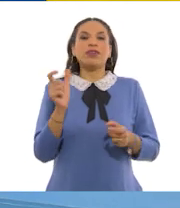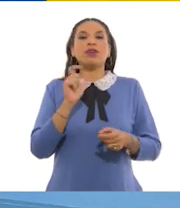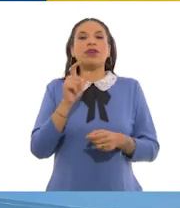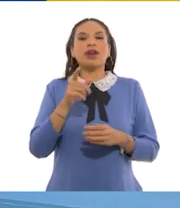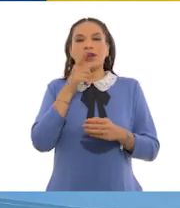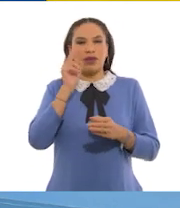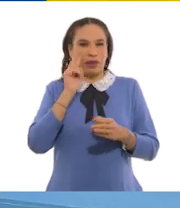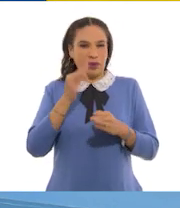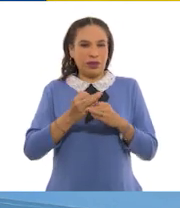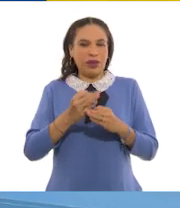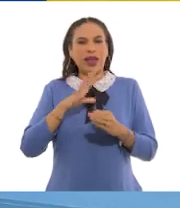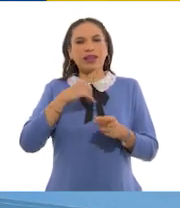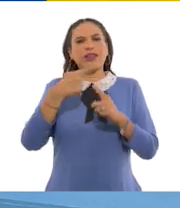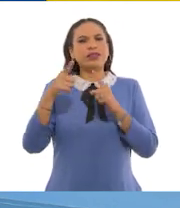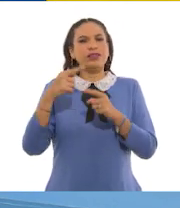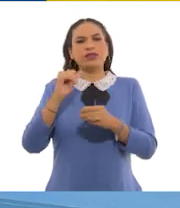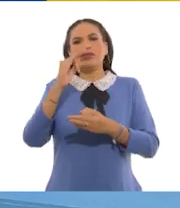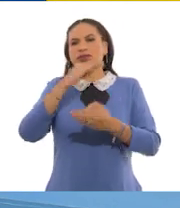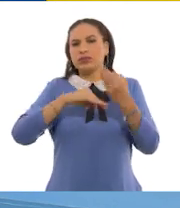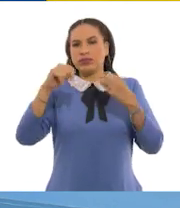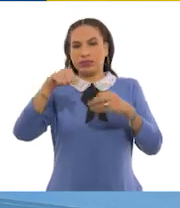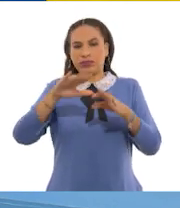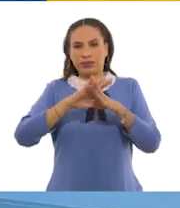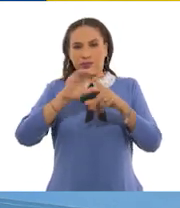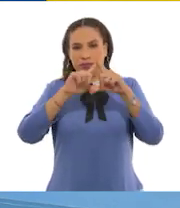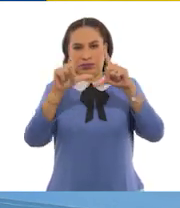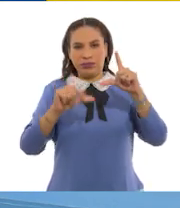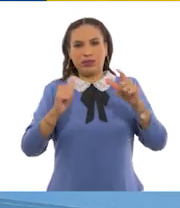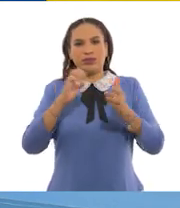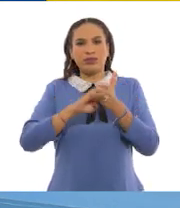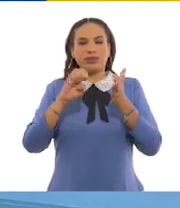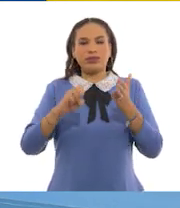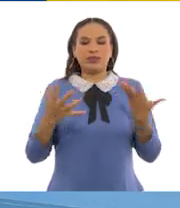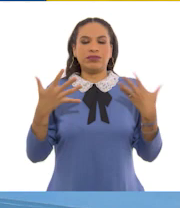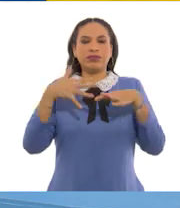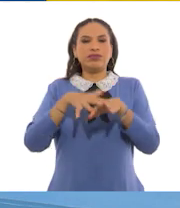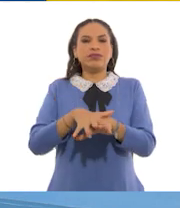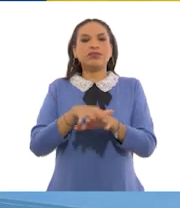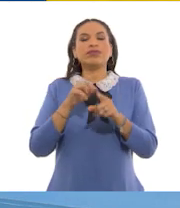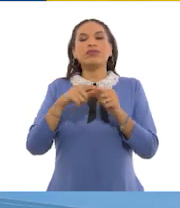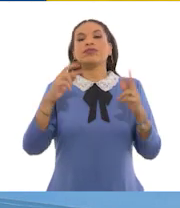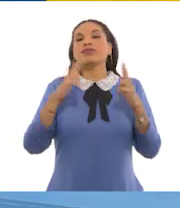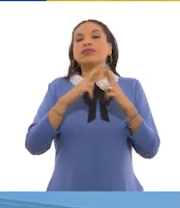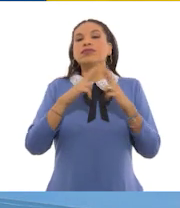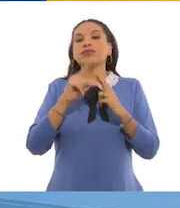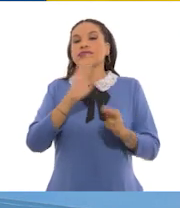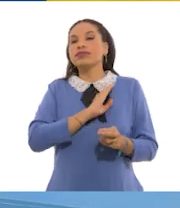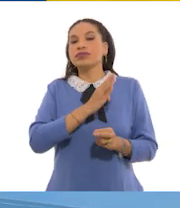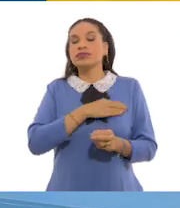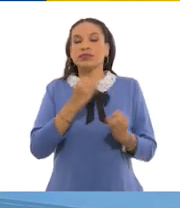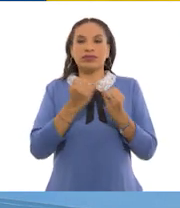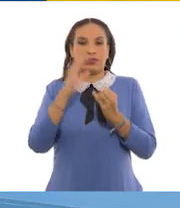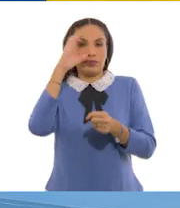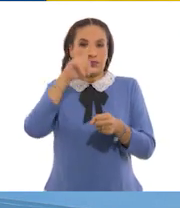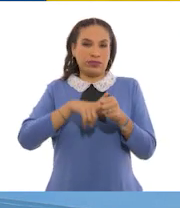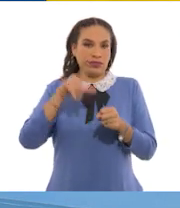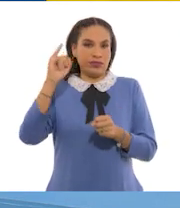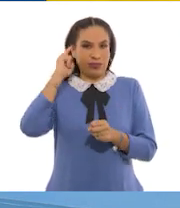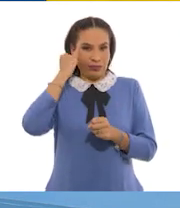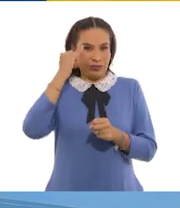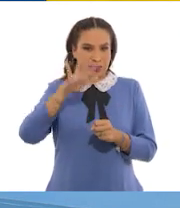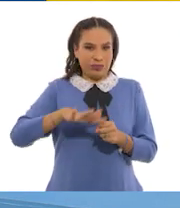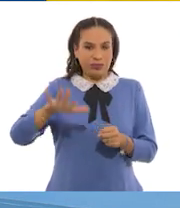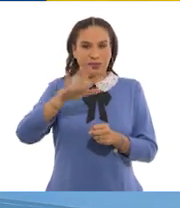como ese caso, hay varios más por todo el país. Otro ejemplo de mestizaje entre la religión de los españoles y la cultura de los